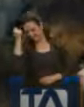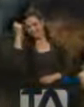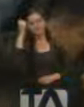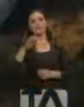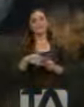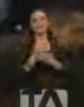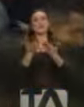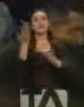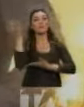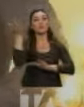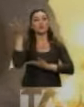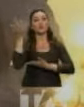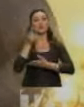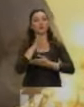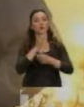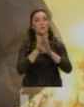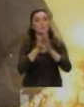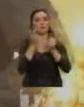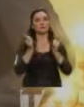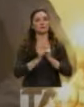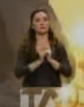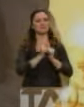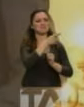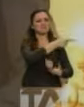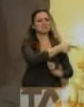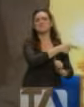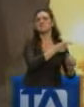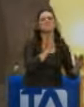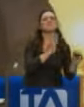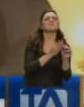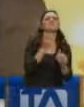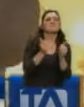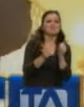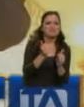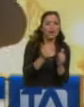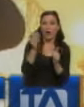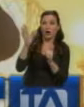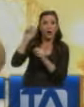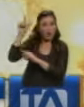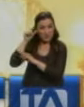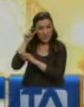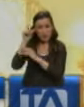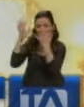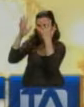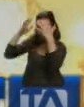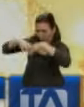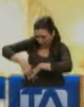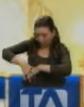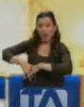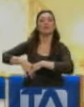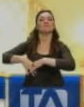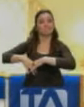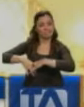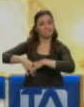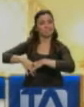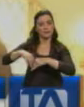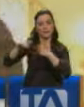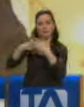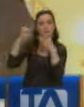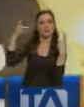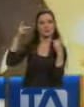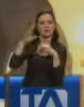Y vino el discurso. Quieren desestabilizar al gobierno, quieren politizar todo. ¡Qué año